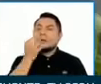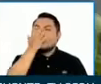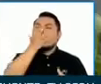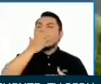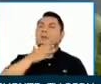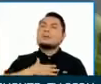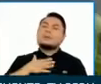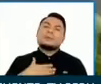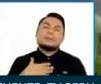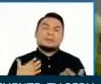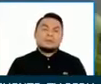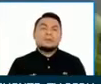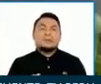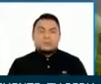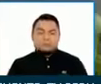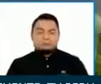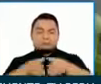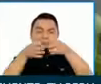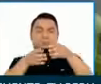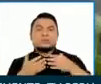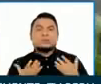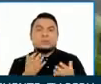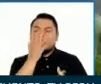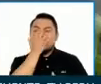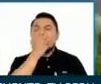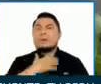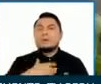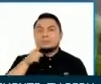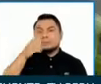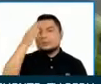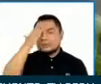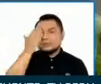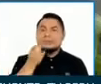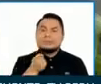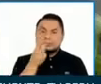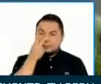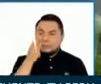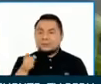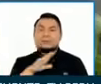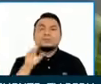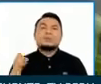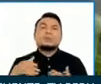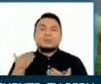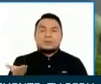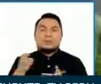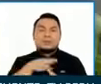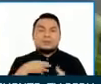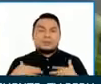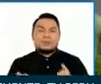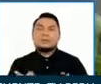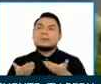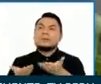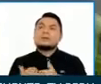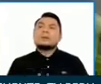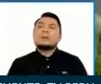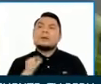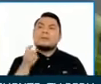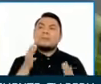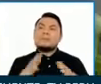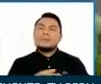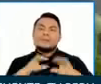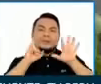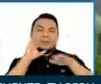flujo, dotaciones de oxígeno. Ustedes habrán visto que hemos aumentado solo para el MINSA de poco más